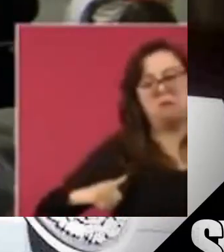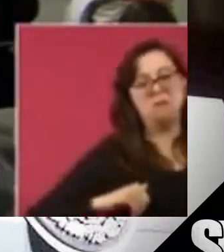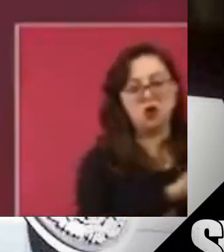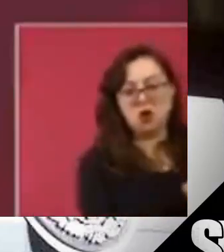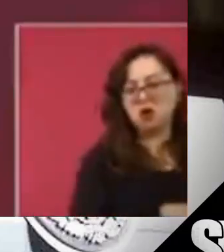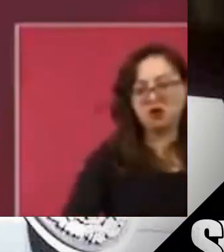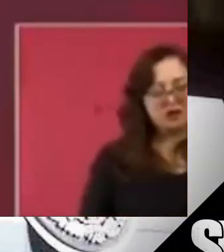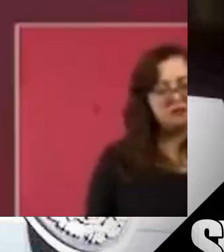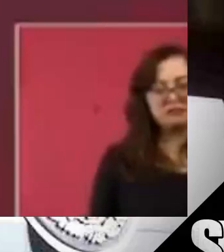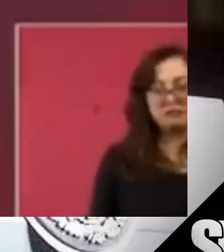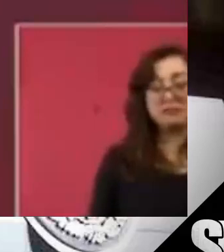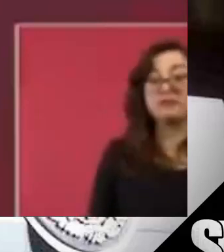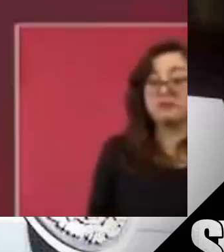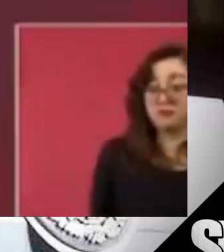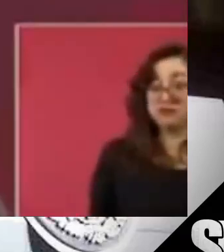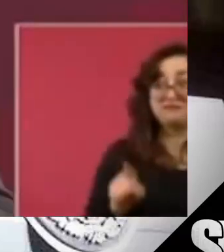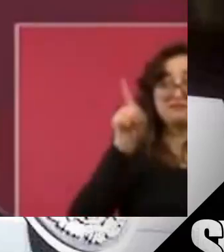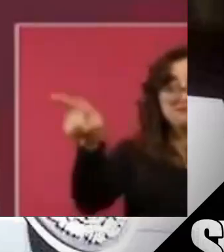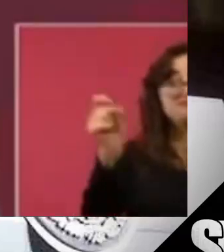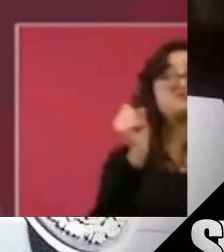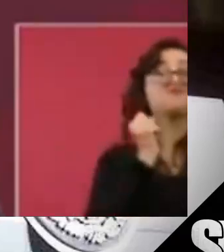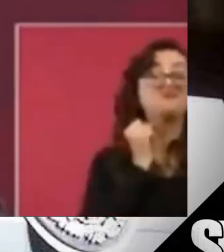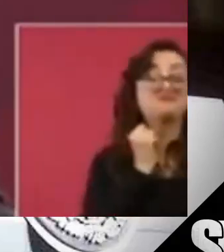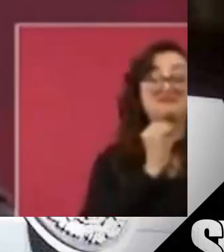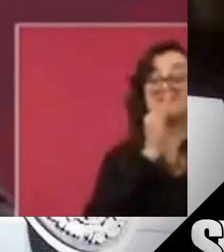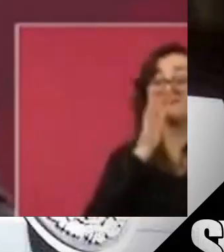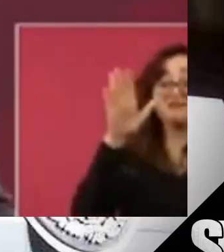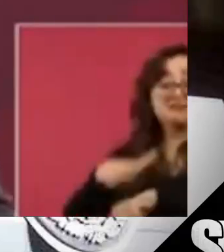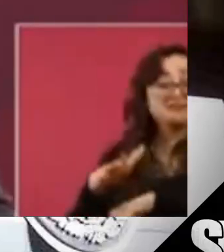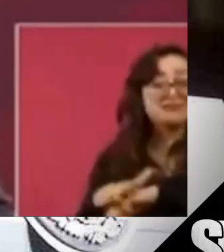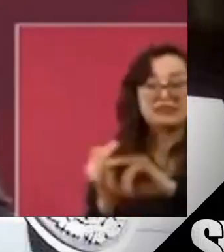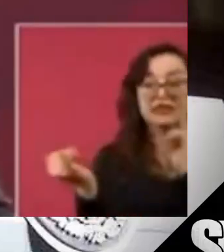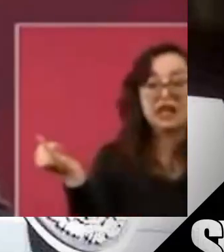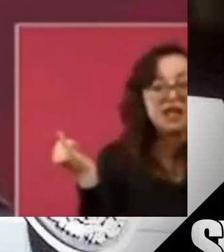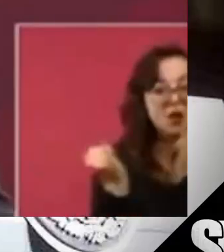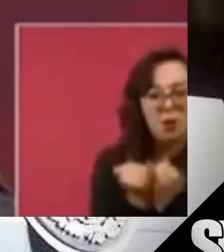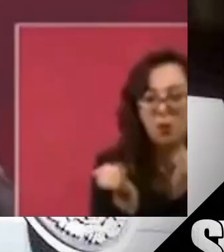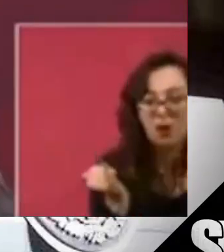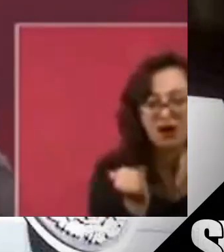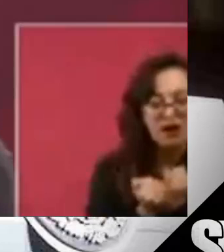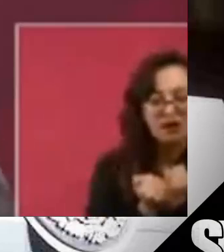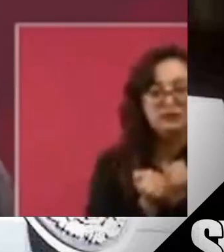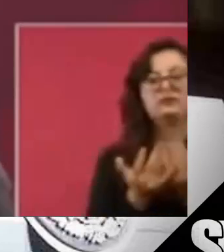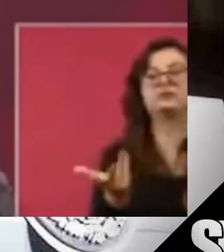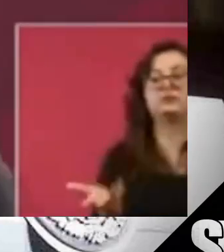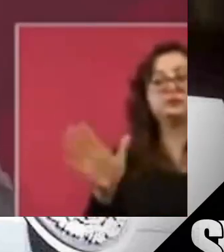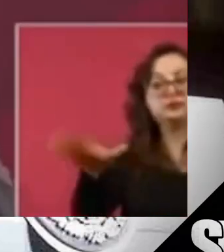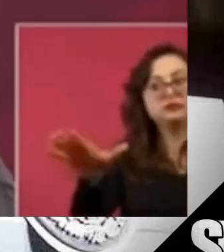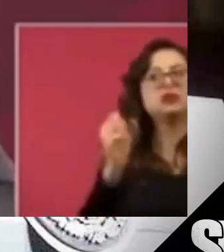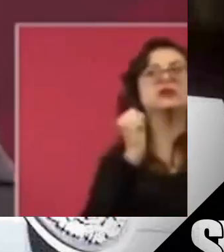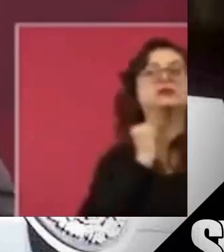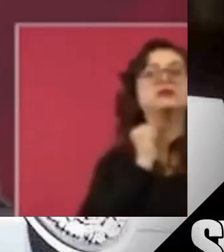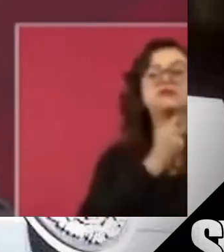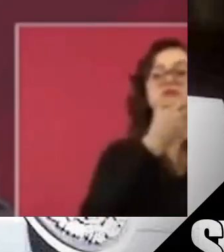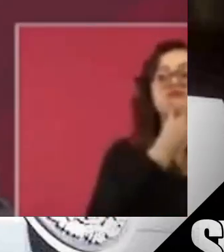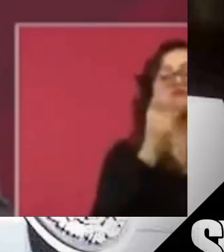Antes de ir yo a Estados Unidos, les recuerdo, fui al Senado de la República y les dije a las senadoras y los senadores, van a querer imponernos el tercer país